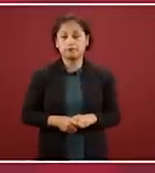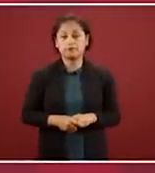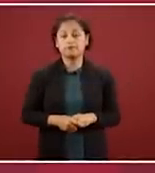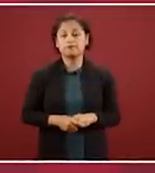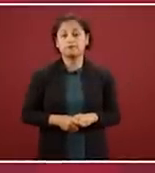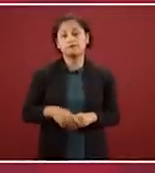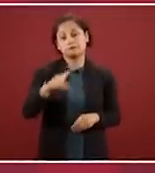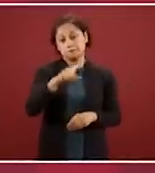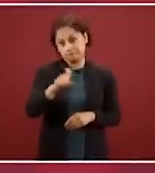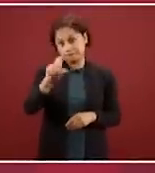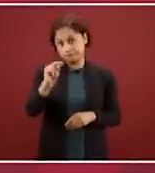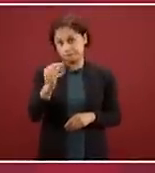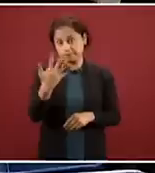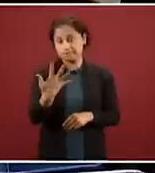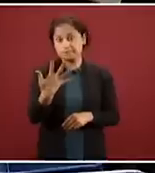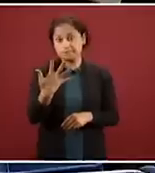185 con